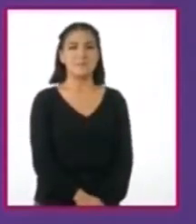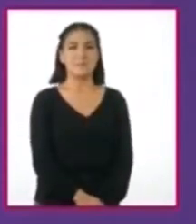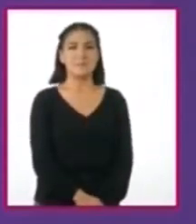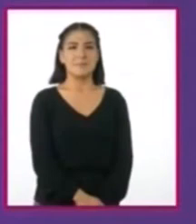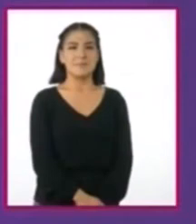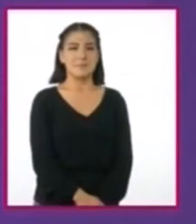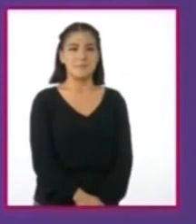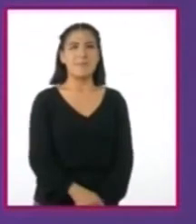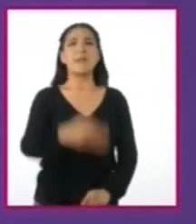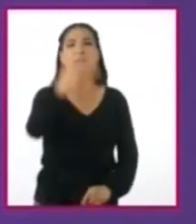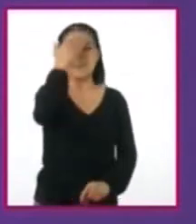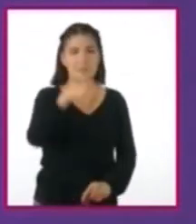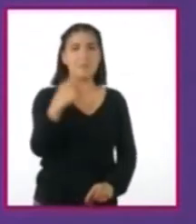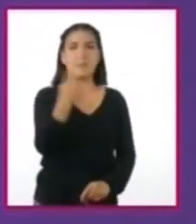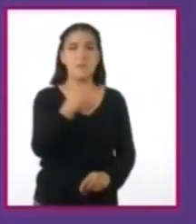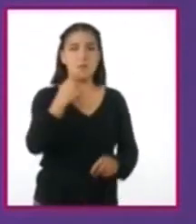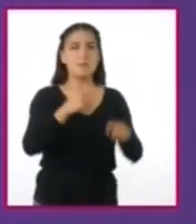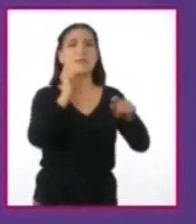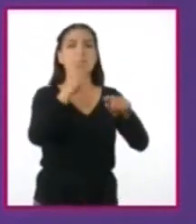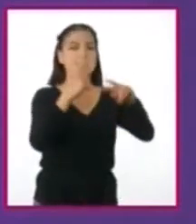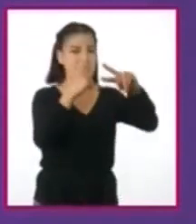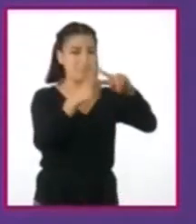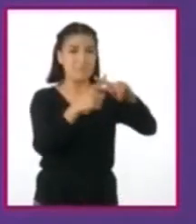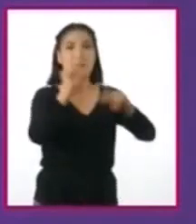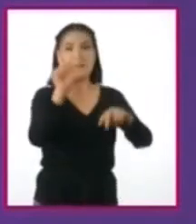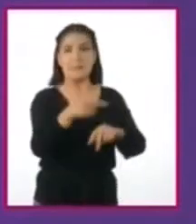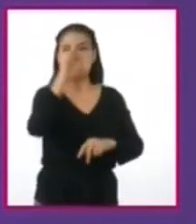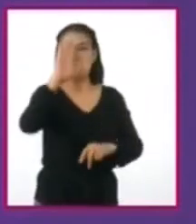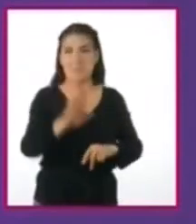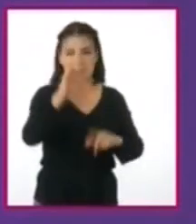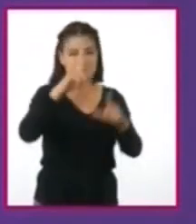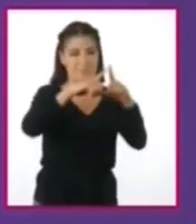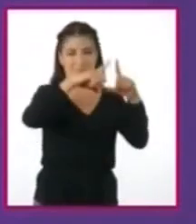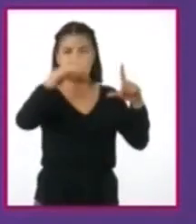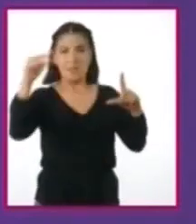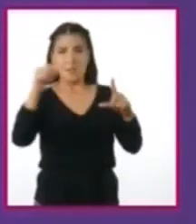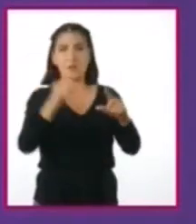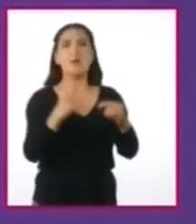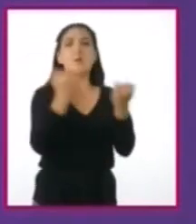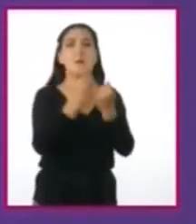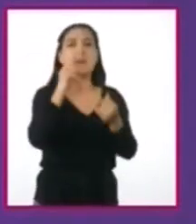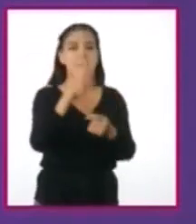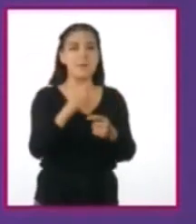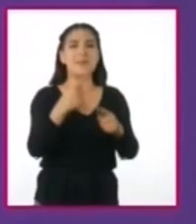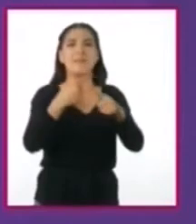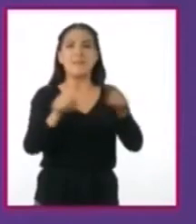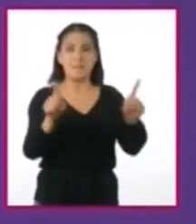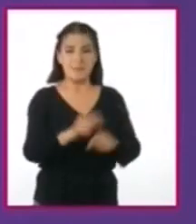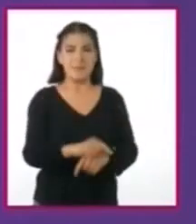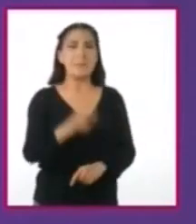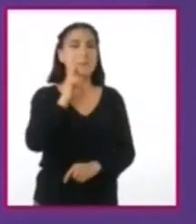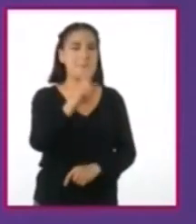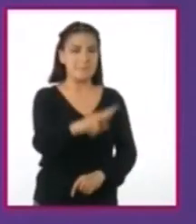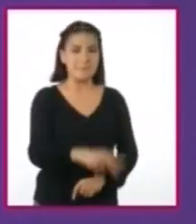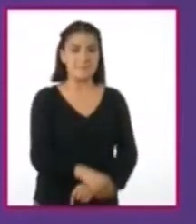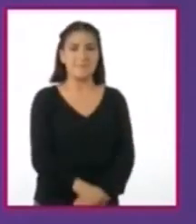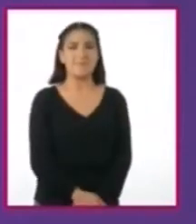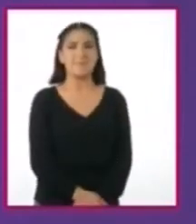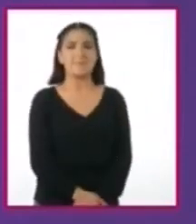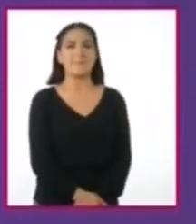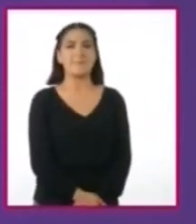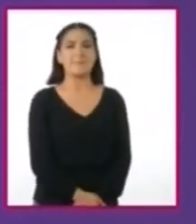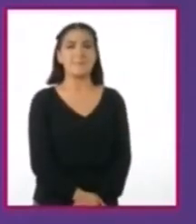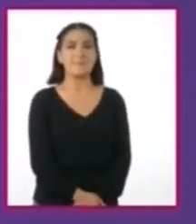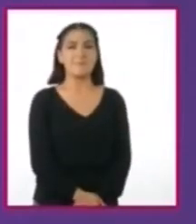Si sabemos que los triángulos son semejantes, podemos calcular el lado que coincide con el poste. Veamos.